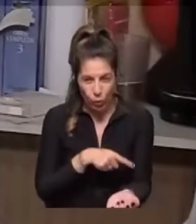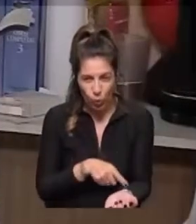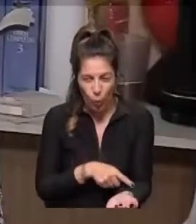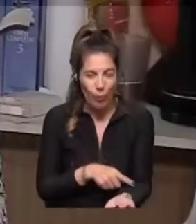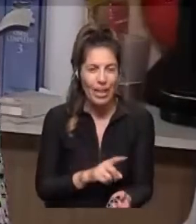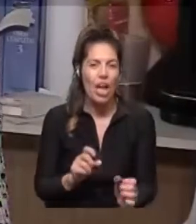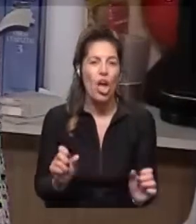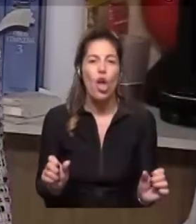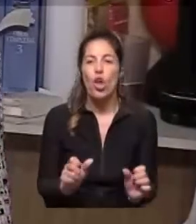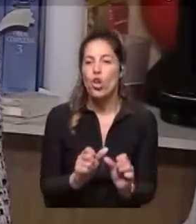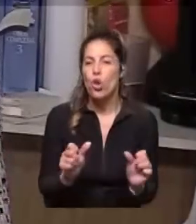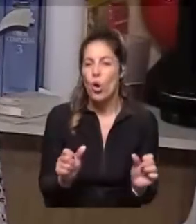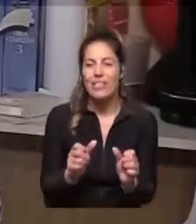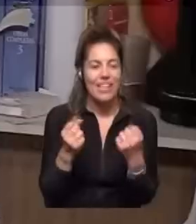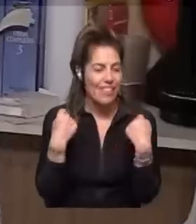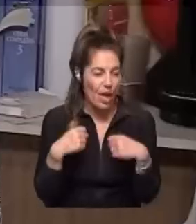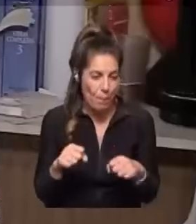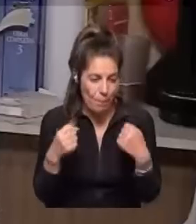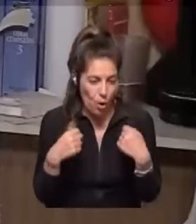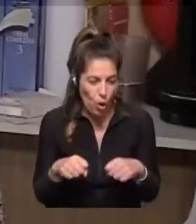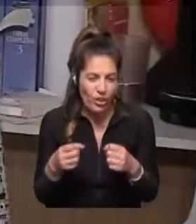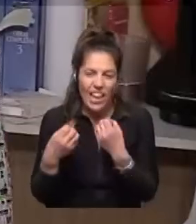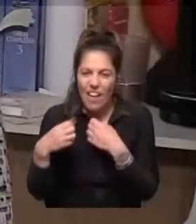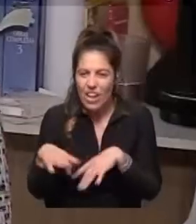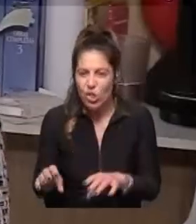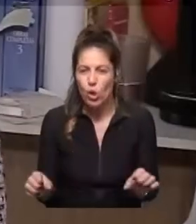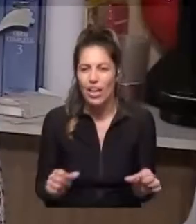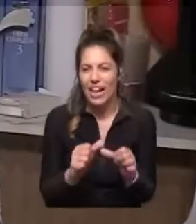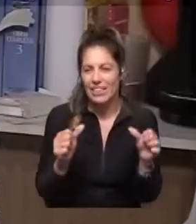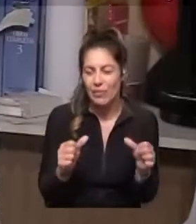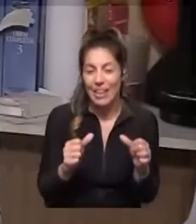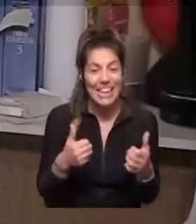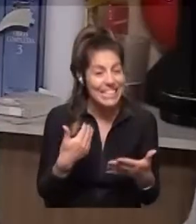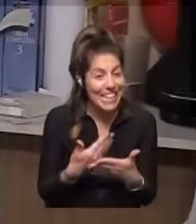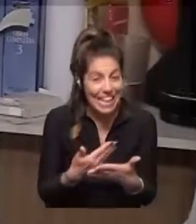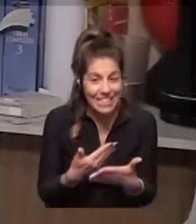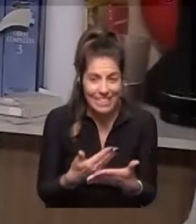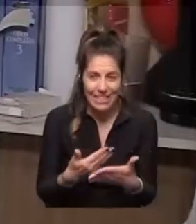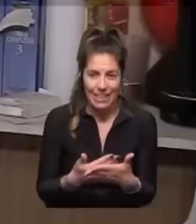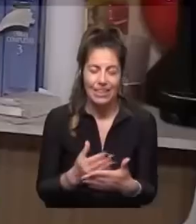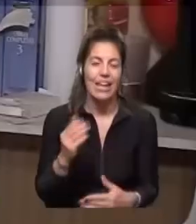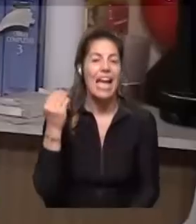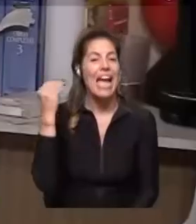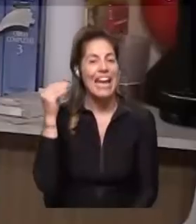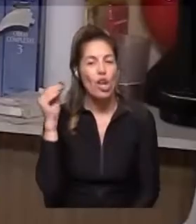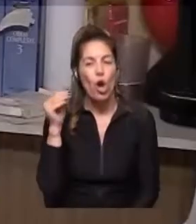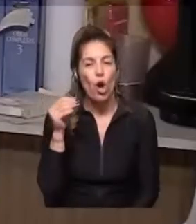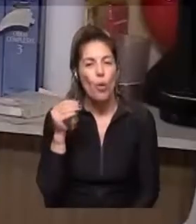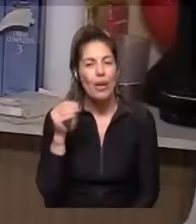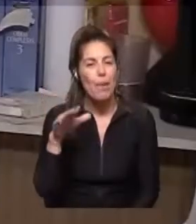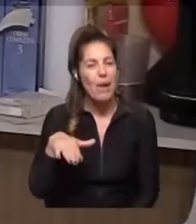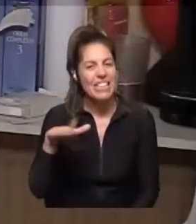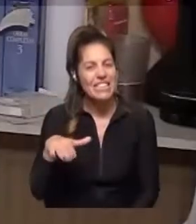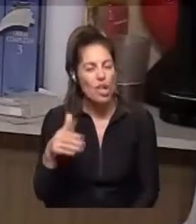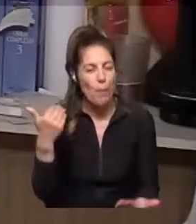hacer el deporte o las actividades que hacía y que se le acerque en los jóvenes sobre todo un poco más